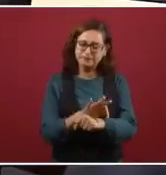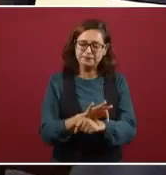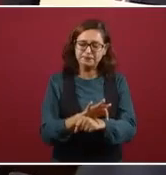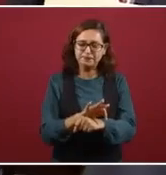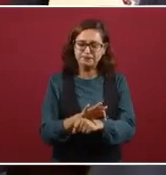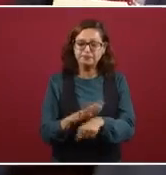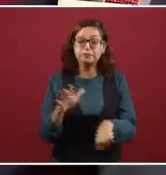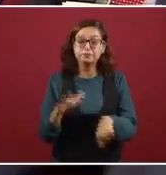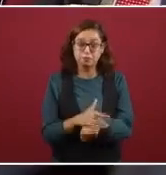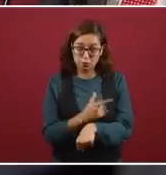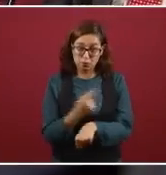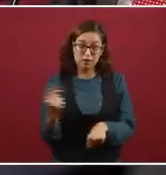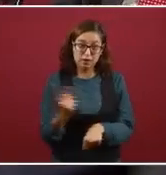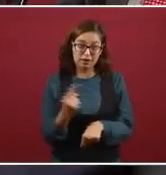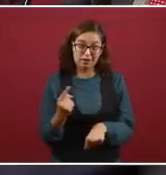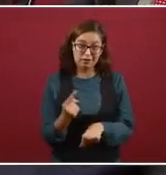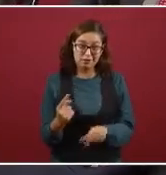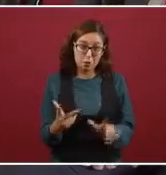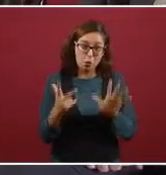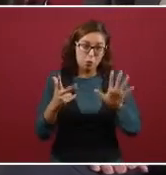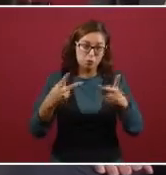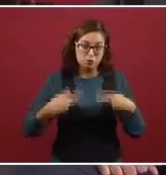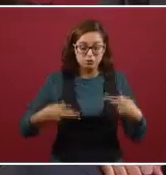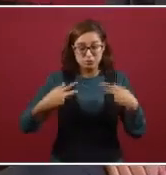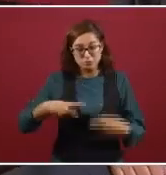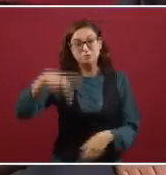porque perdieron la vida mexicanas y mexicanos.